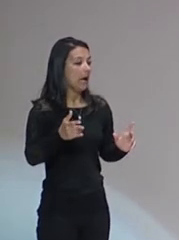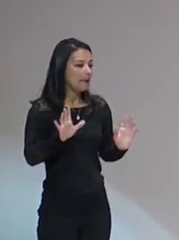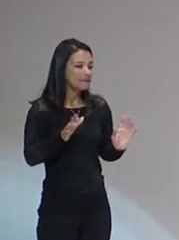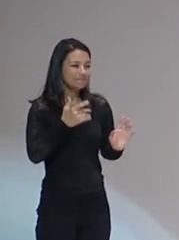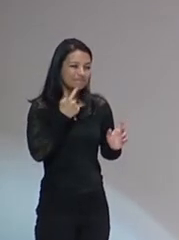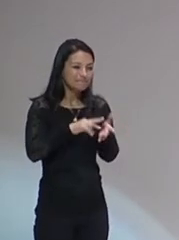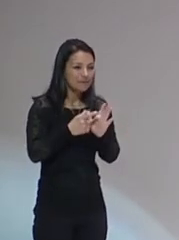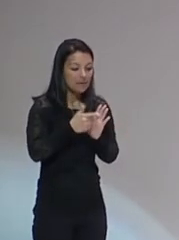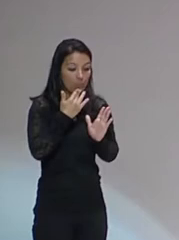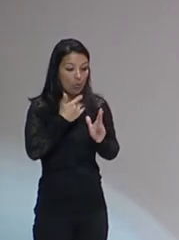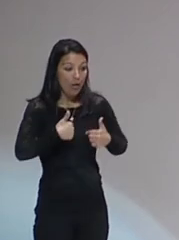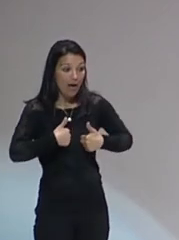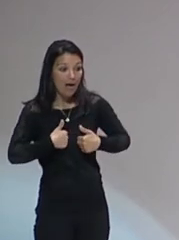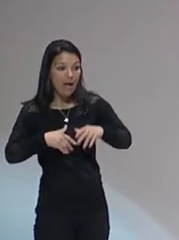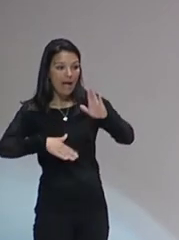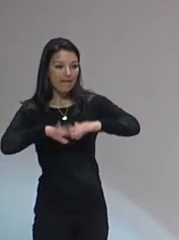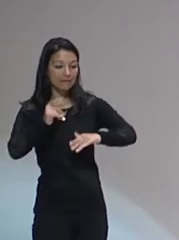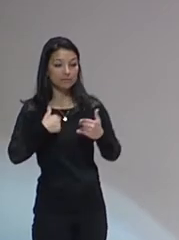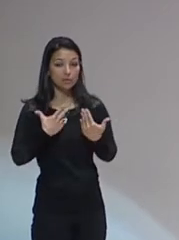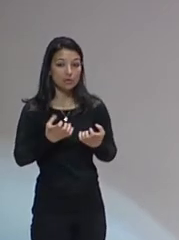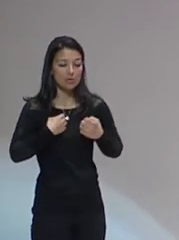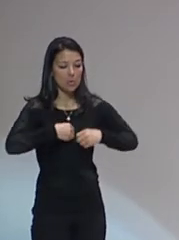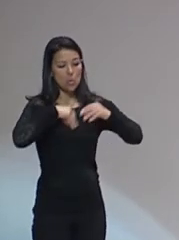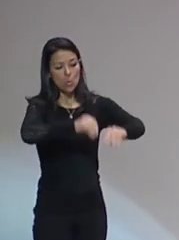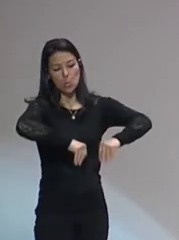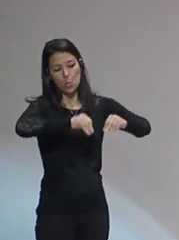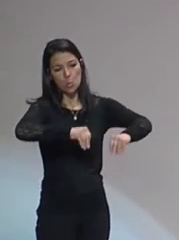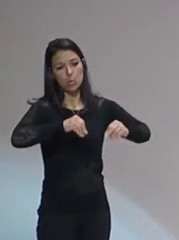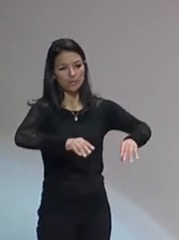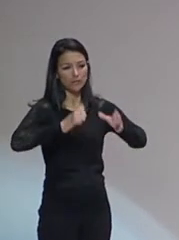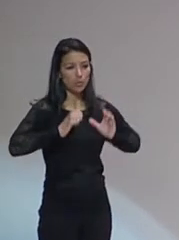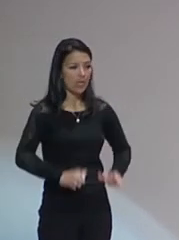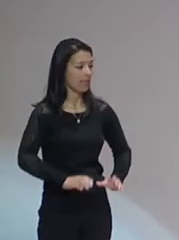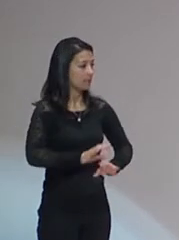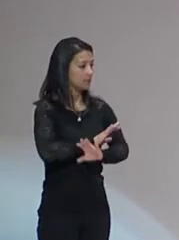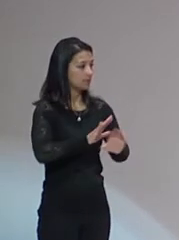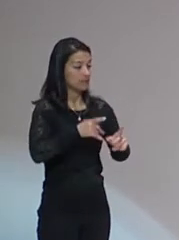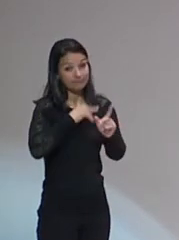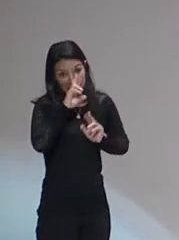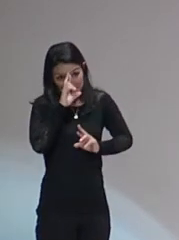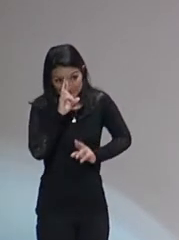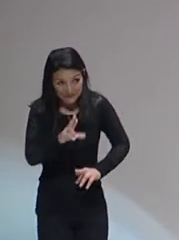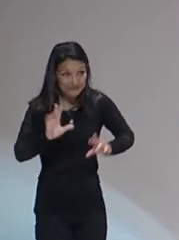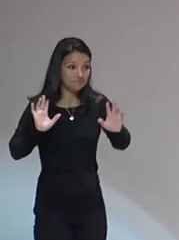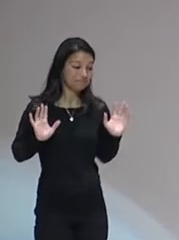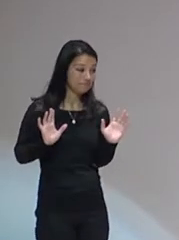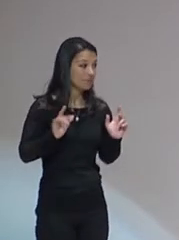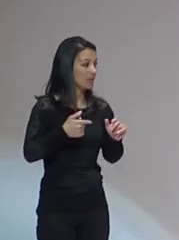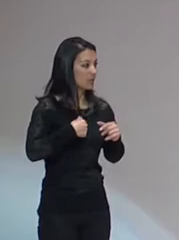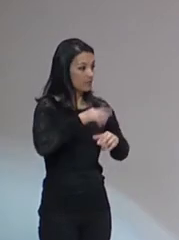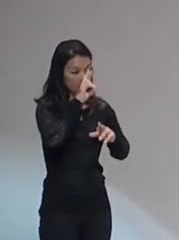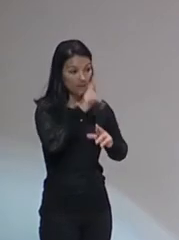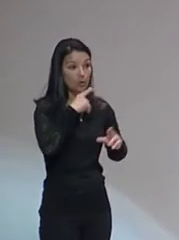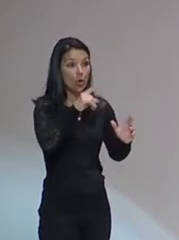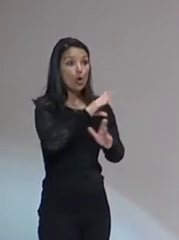veces pretendemos y queremos enseñar ciudadanía a punta, con todo respeto, lo digo, enseñando los códigos, como